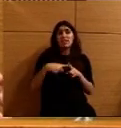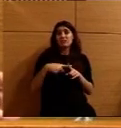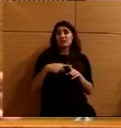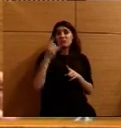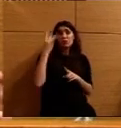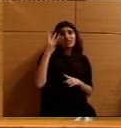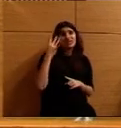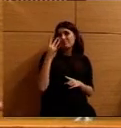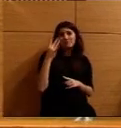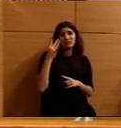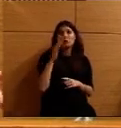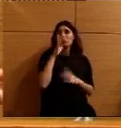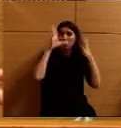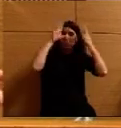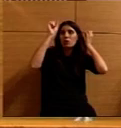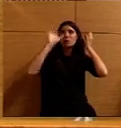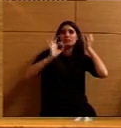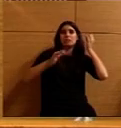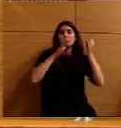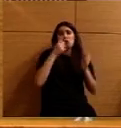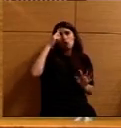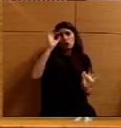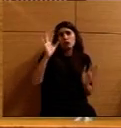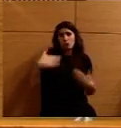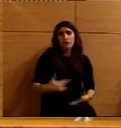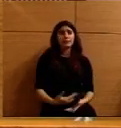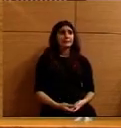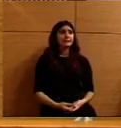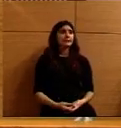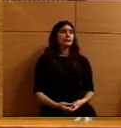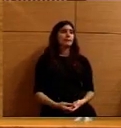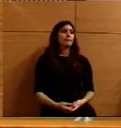inútiles, pues bueno, pueden ser muy protocolarias, pero tampoco tiene mucho sentido.